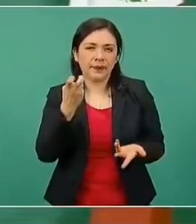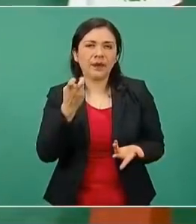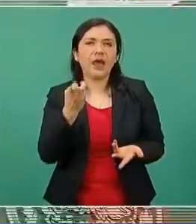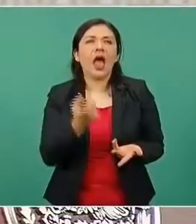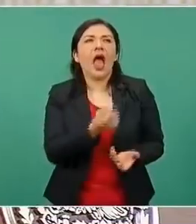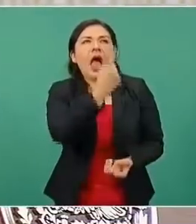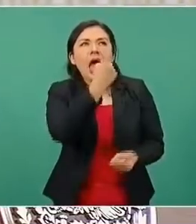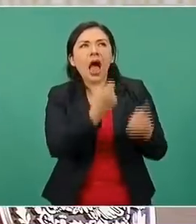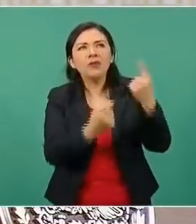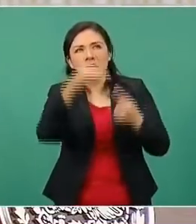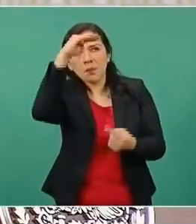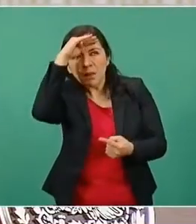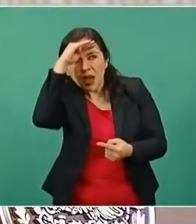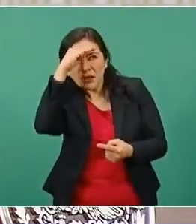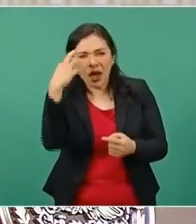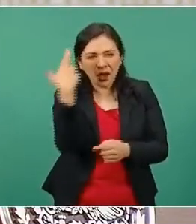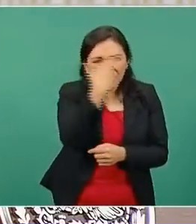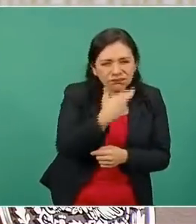corredurías